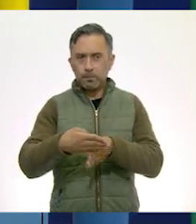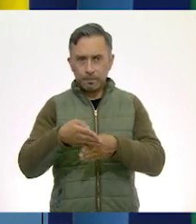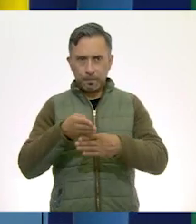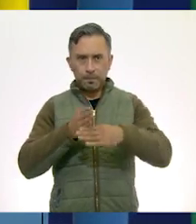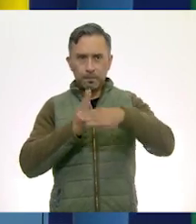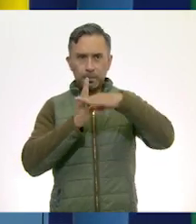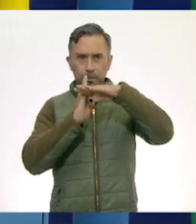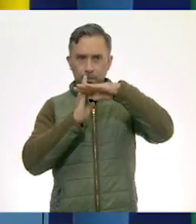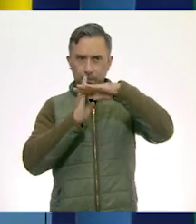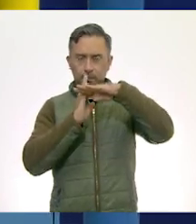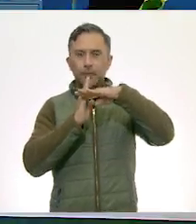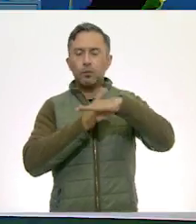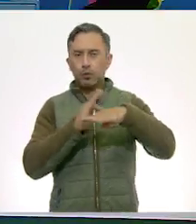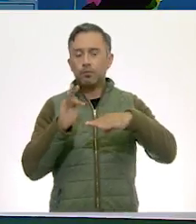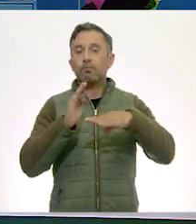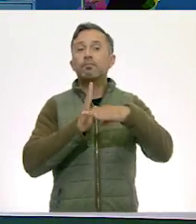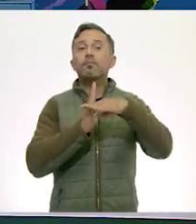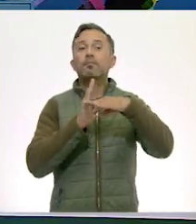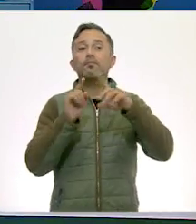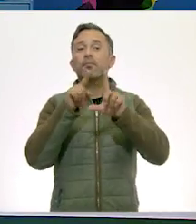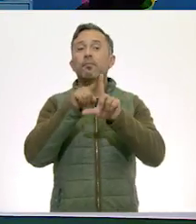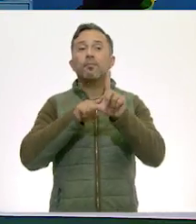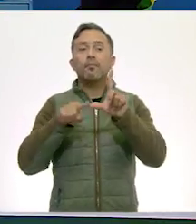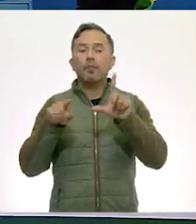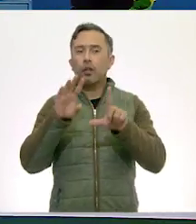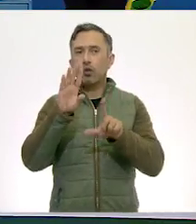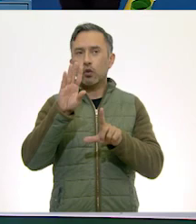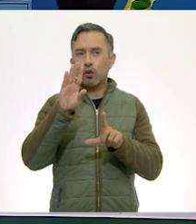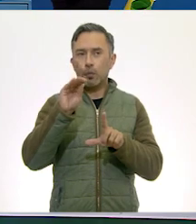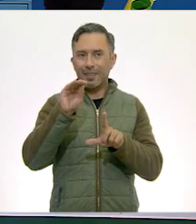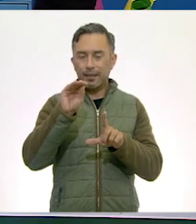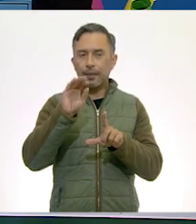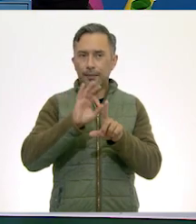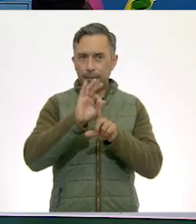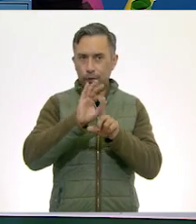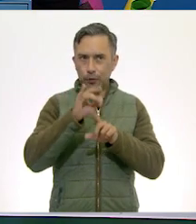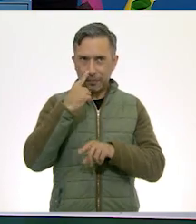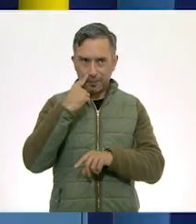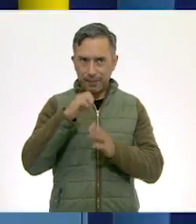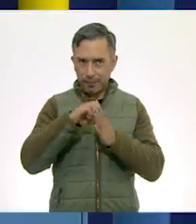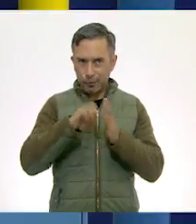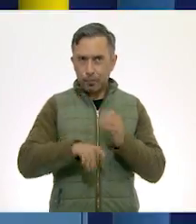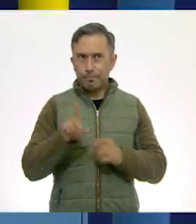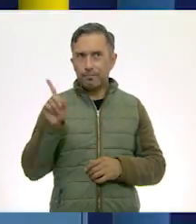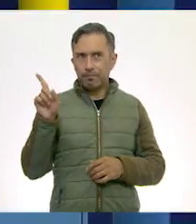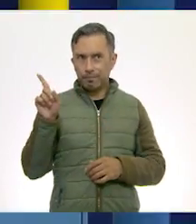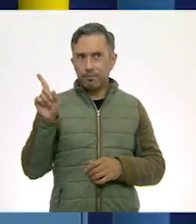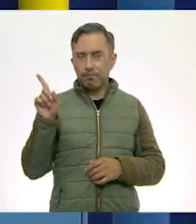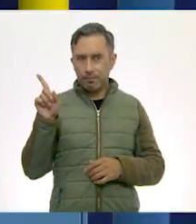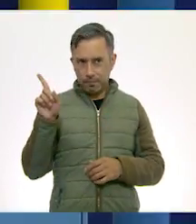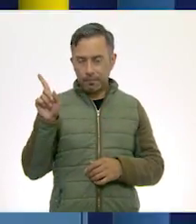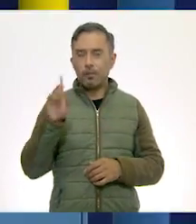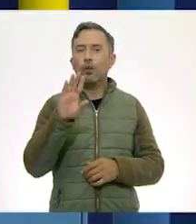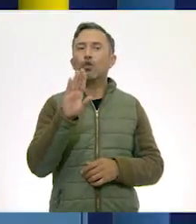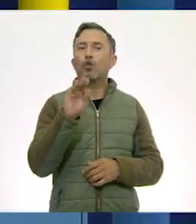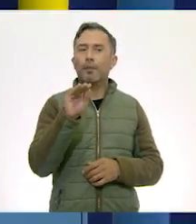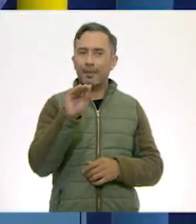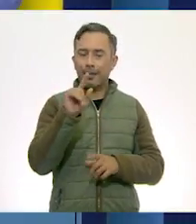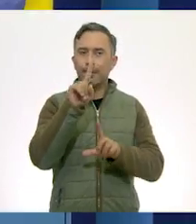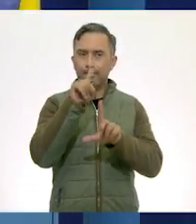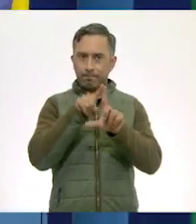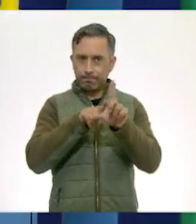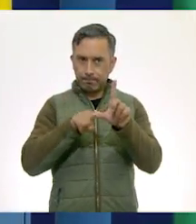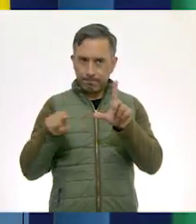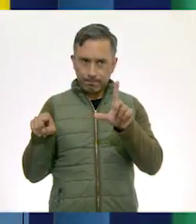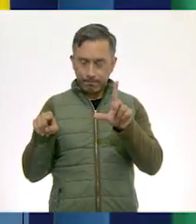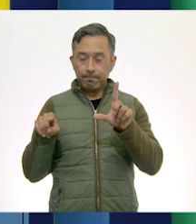ángulo de 90 grados, Sí. como este ejemplo. Mira, mide Ahí son 90 grados. Ok. Eso. Entiendo.